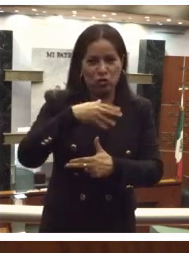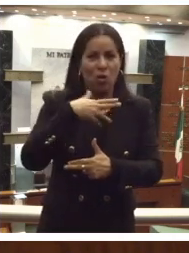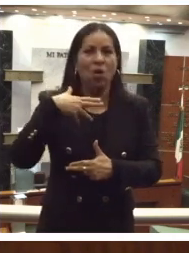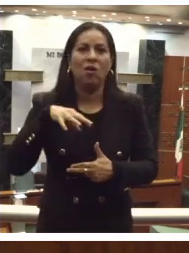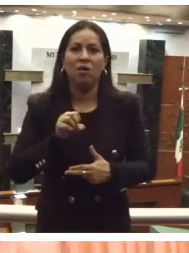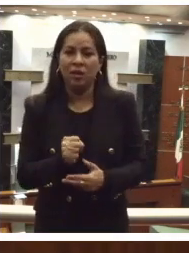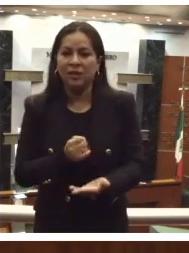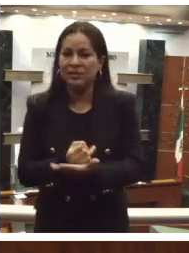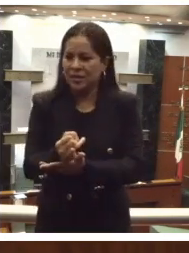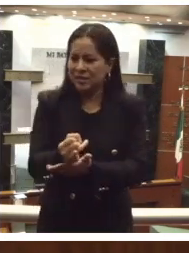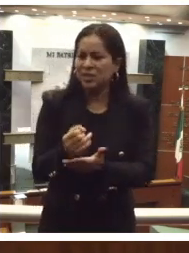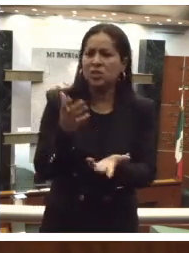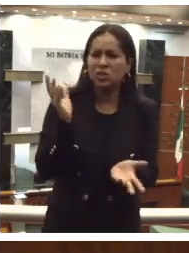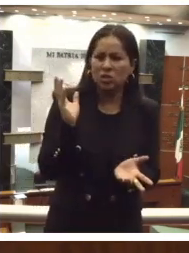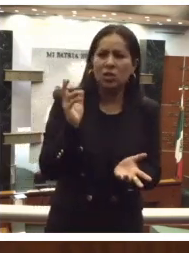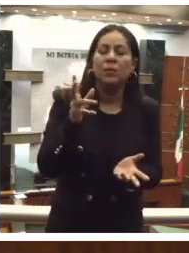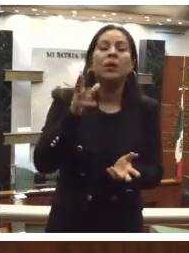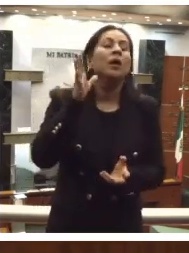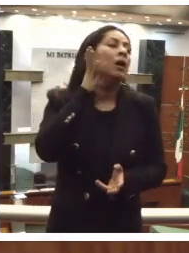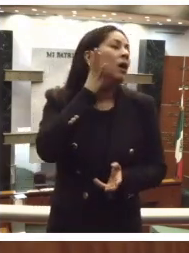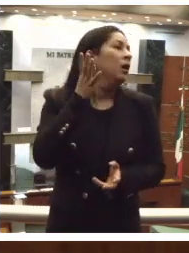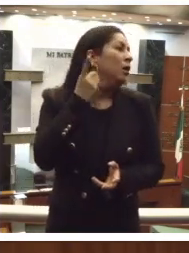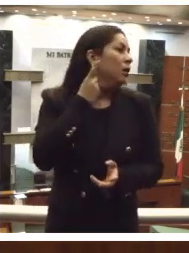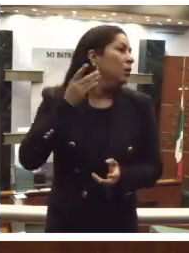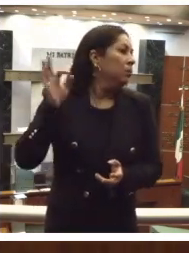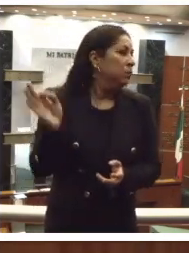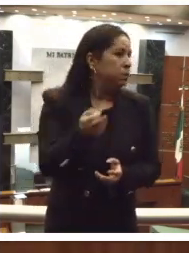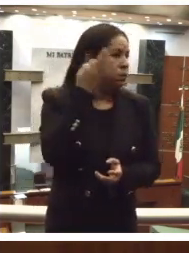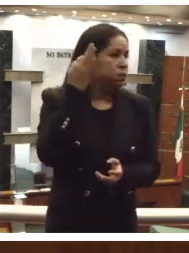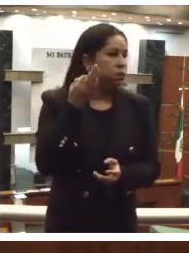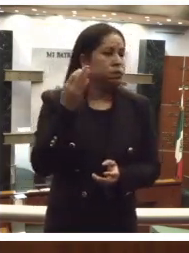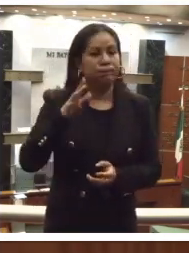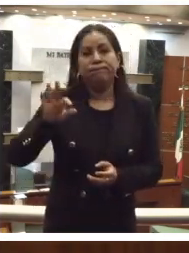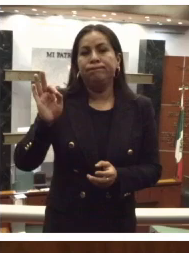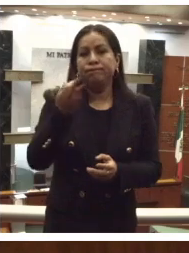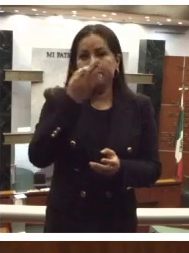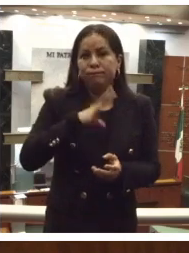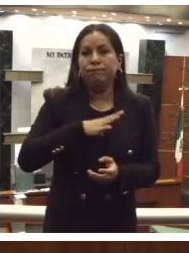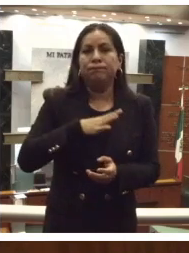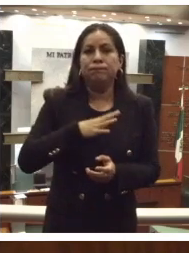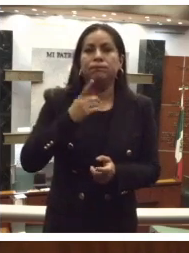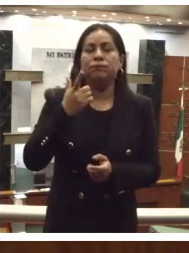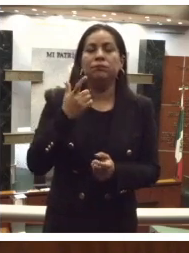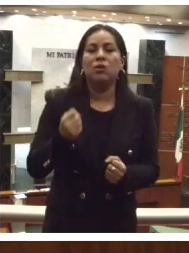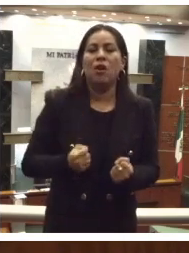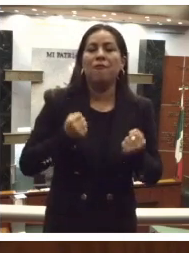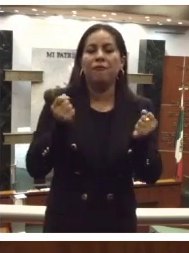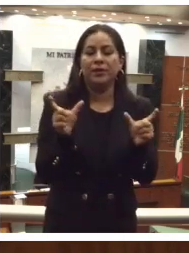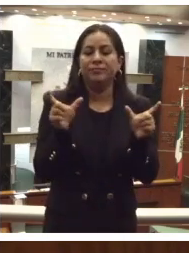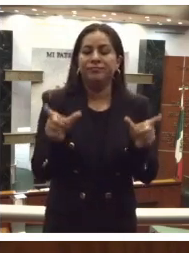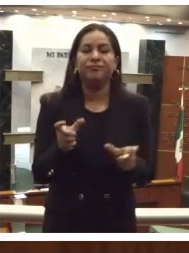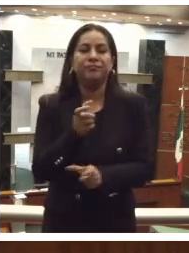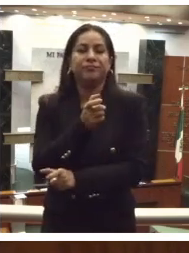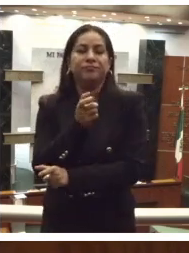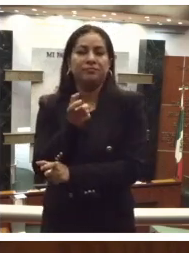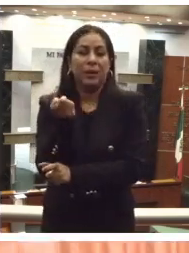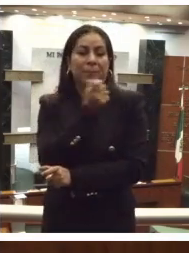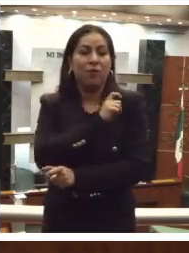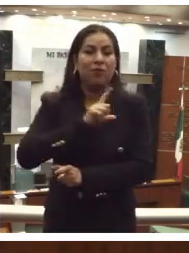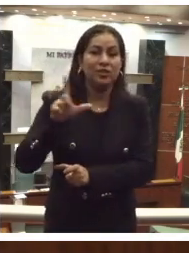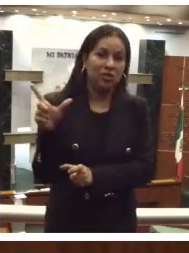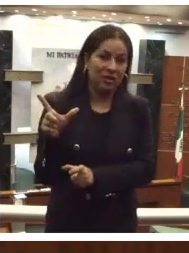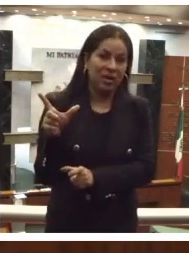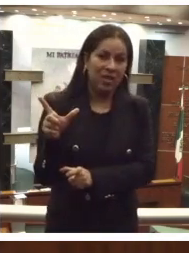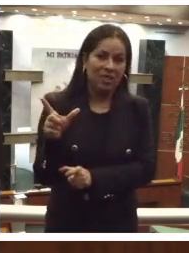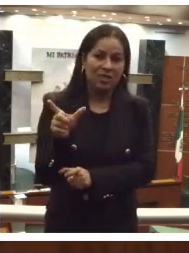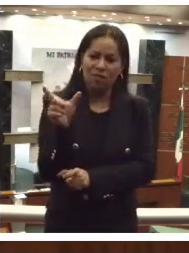Esta decisión tomada por el Congreso de la Unión de que la Federación cuente con una fuerza de seguridad pública profesional